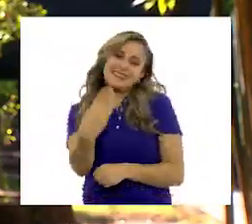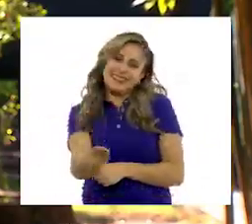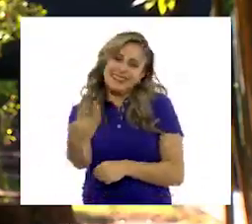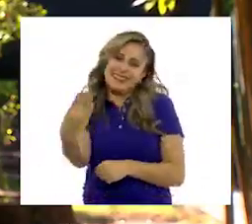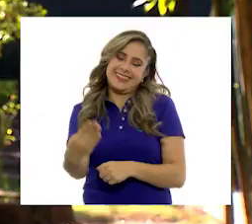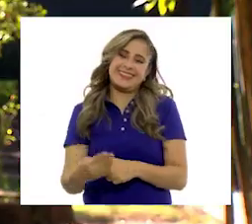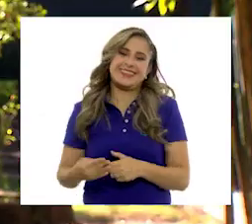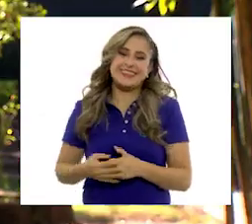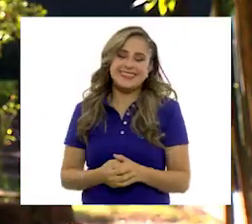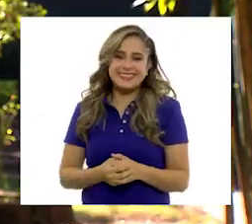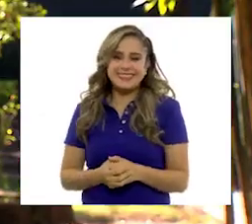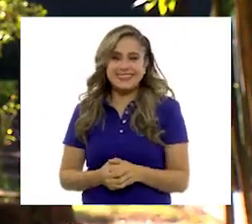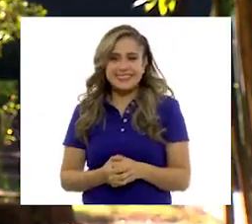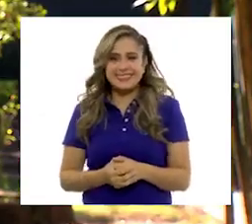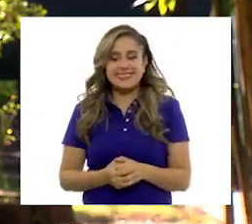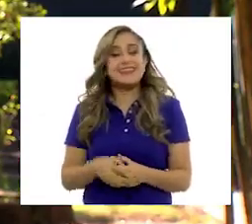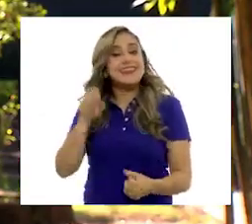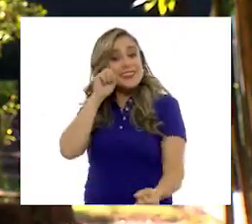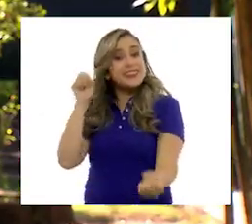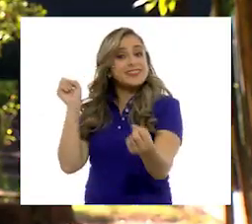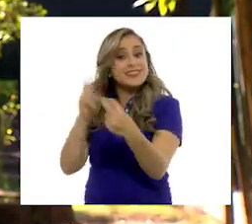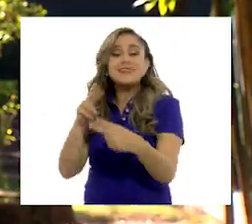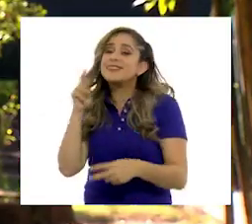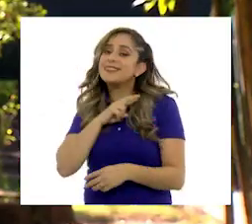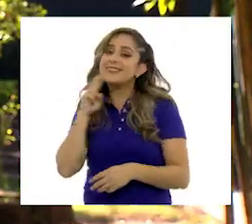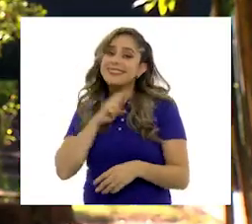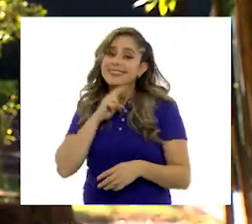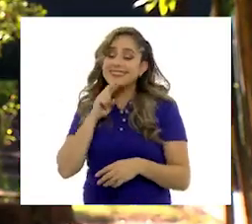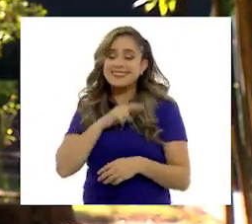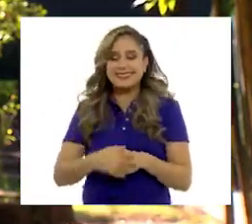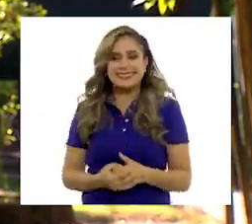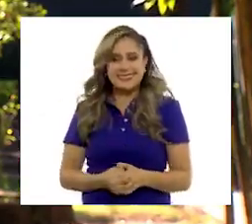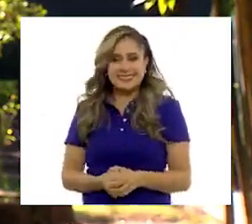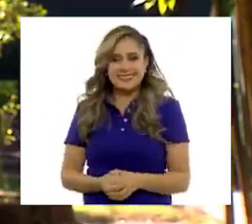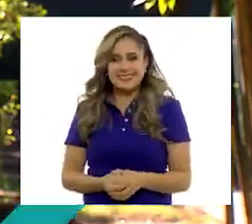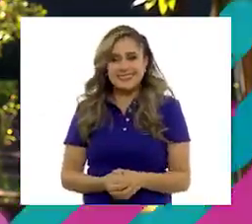¡Muy bien! ¡Nos vemos pronto!